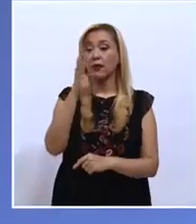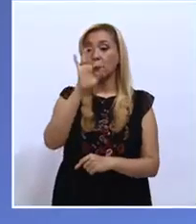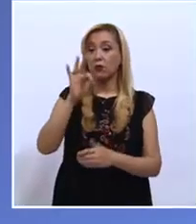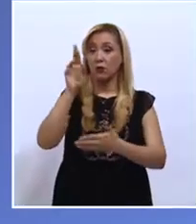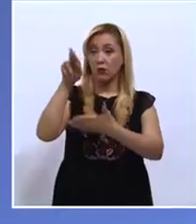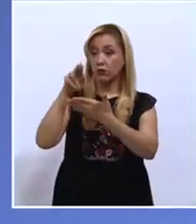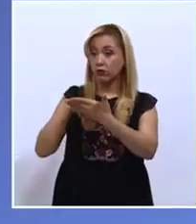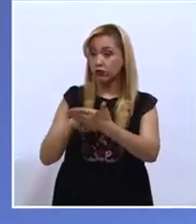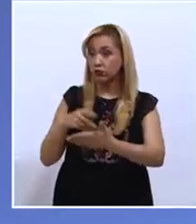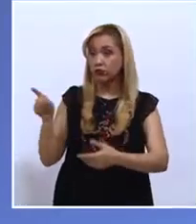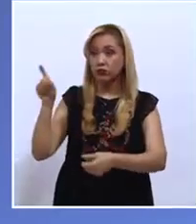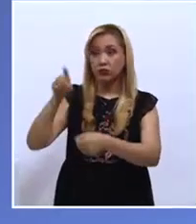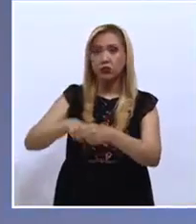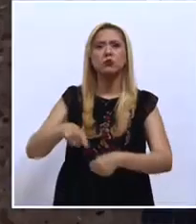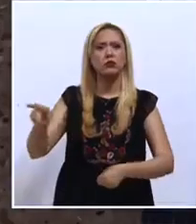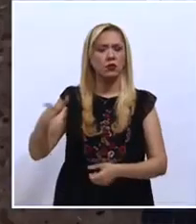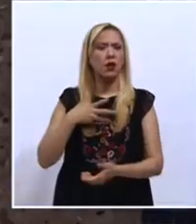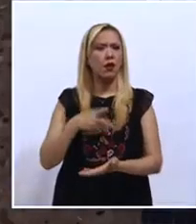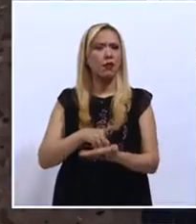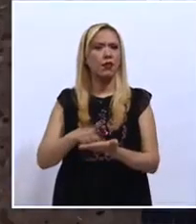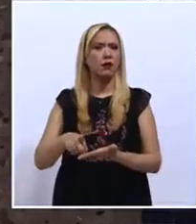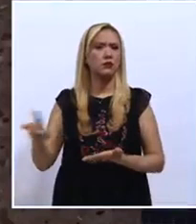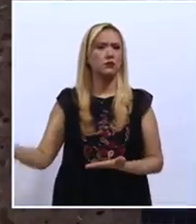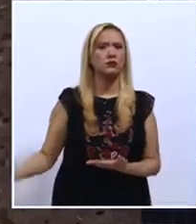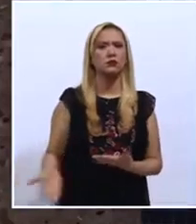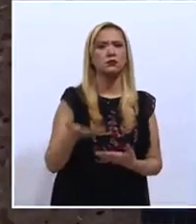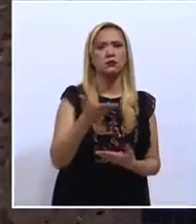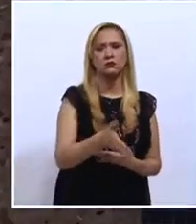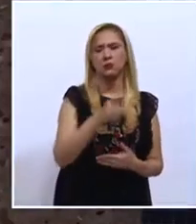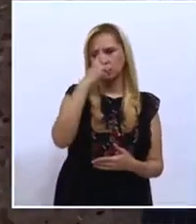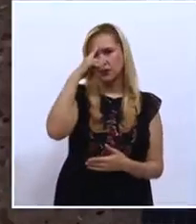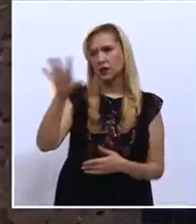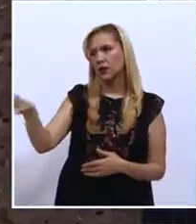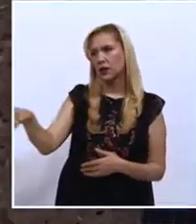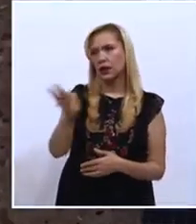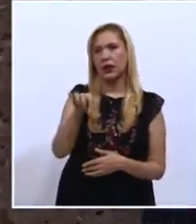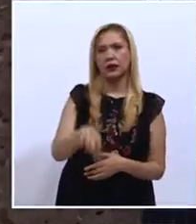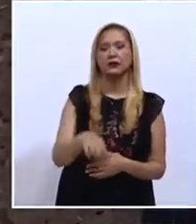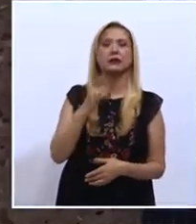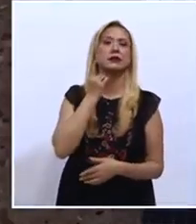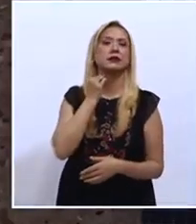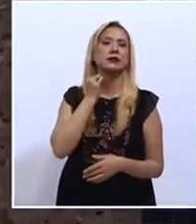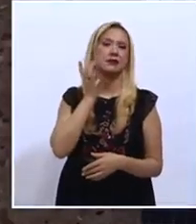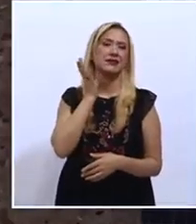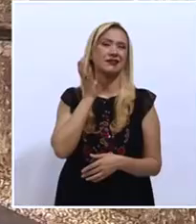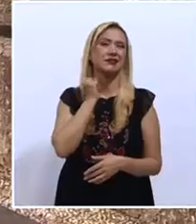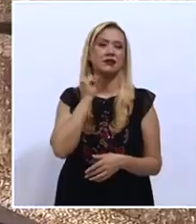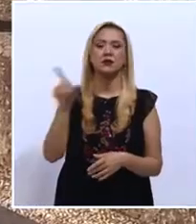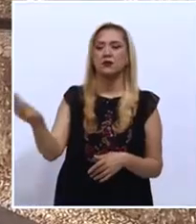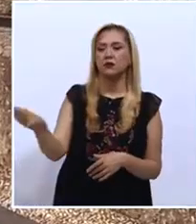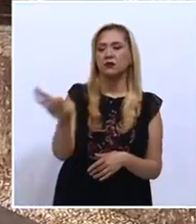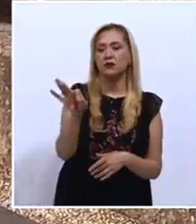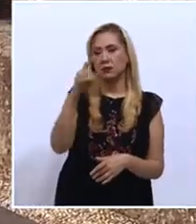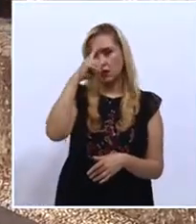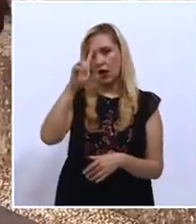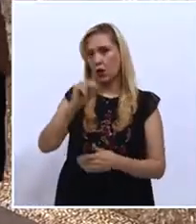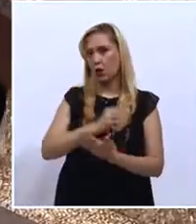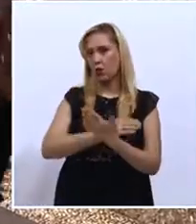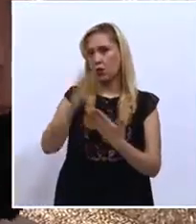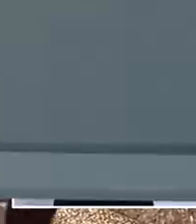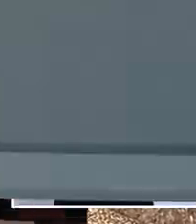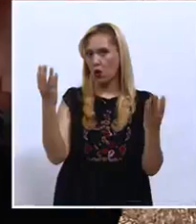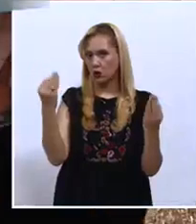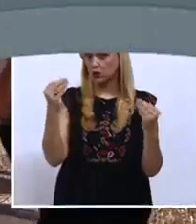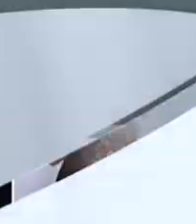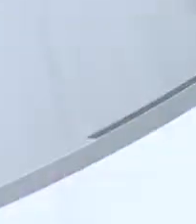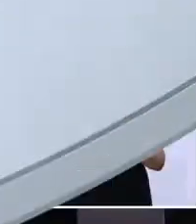tendrá derecho a una diputación de representación proporcional, cuidando siempre el límite de la sobrerepresentación.